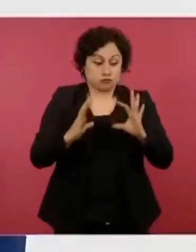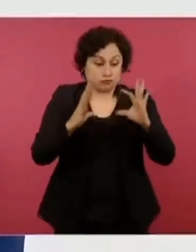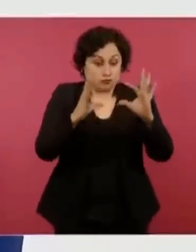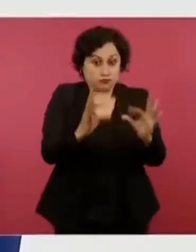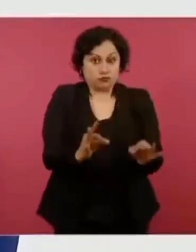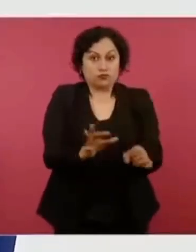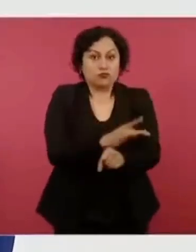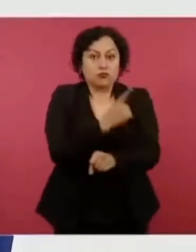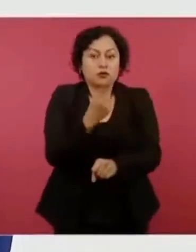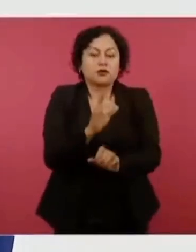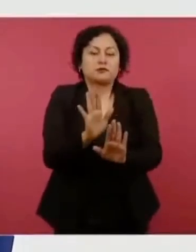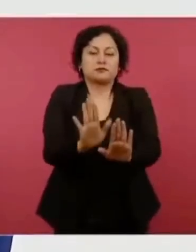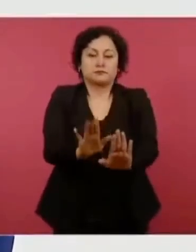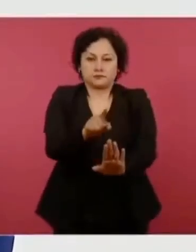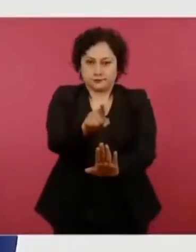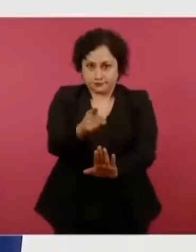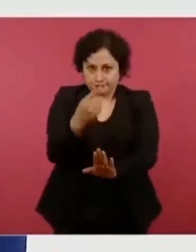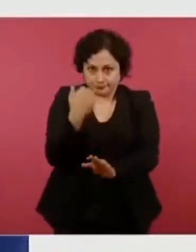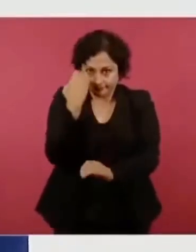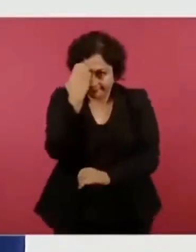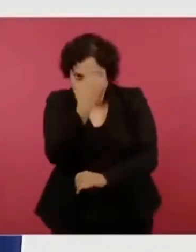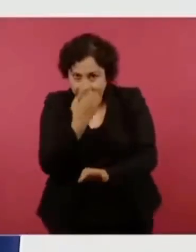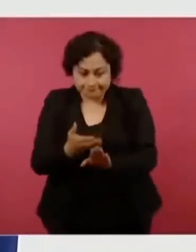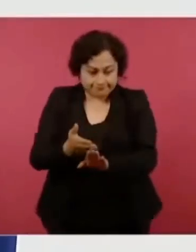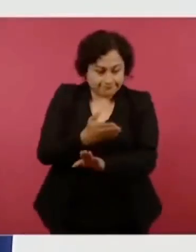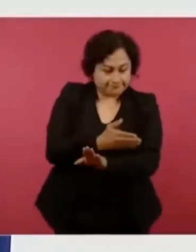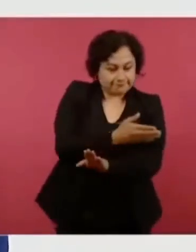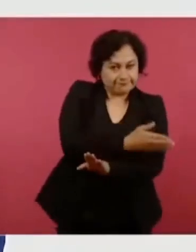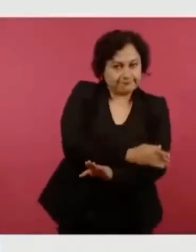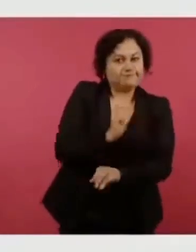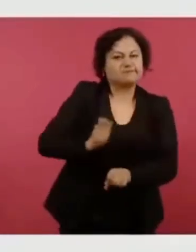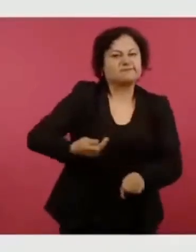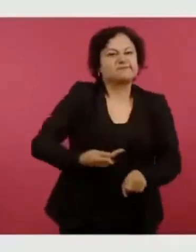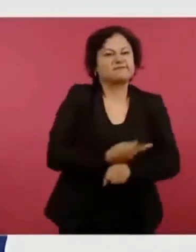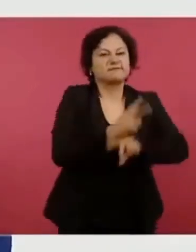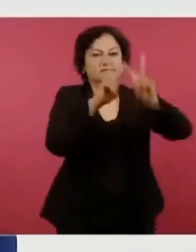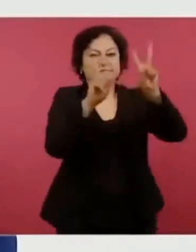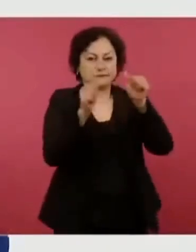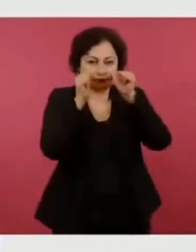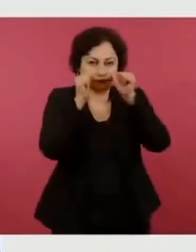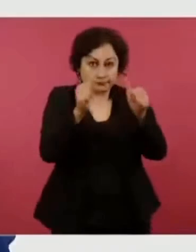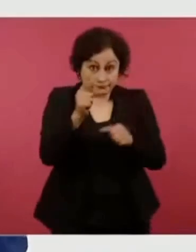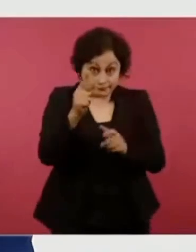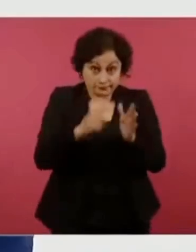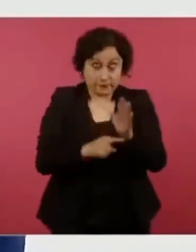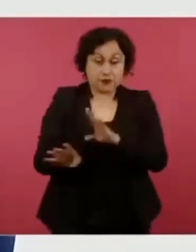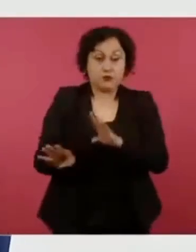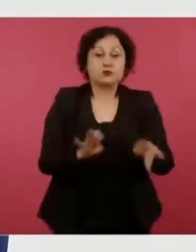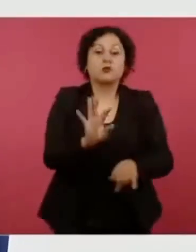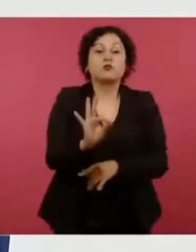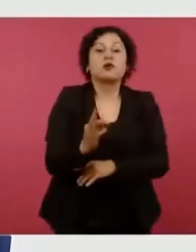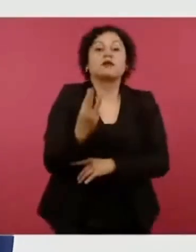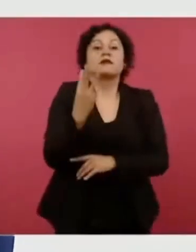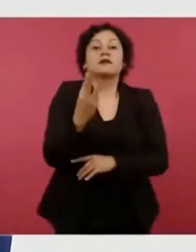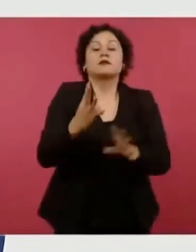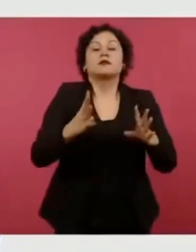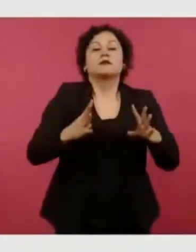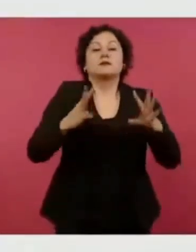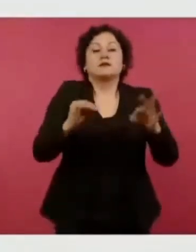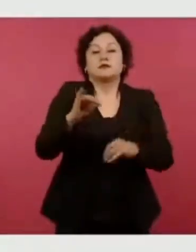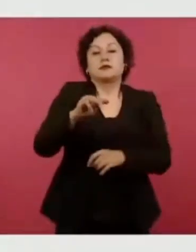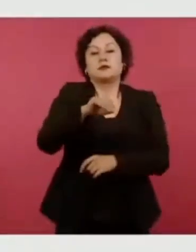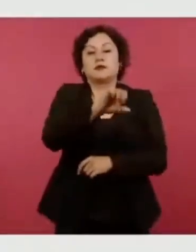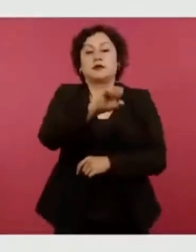las transformaciones que ha habido en nuestro país en materia de atención médica. En 1943 se creó el IMSS y se creó la Secretaría